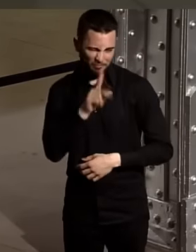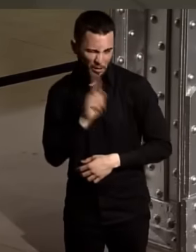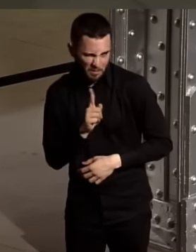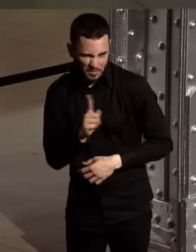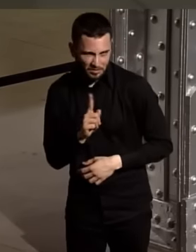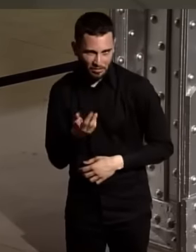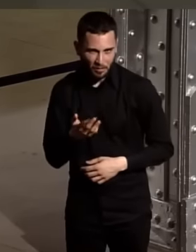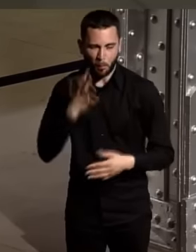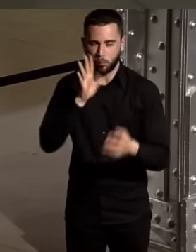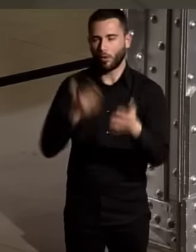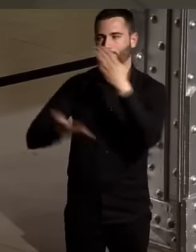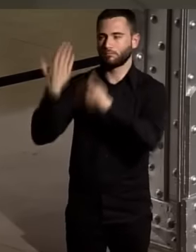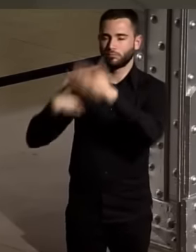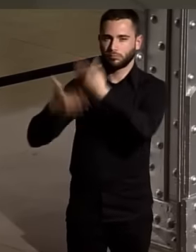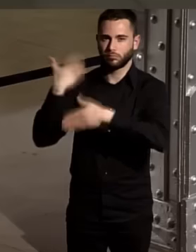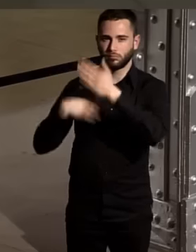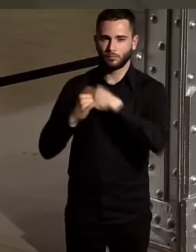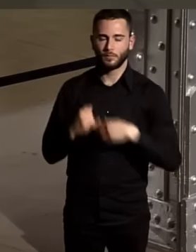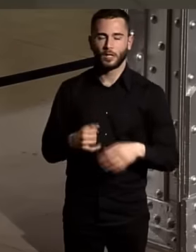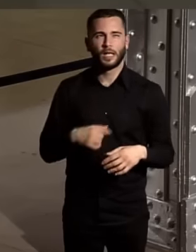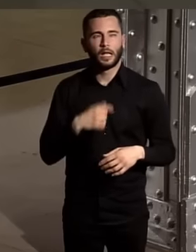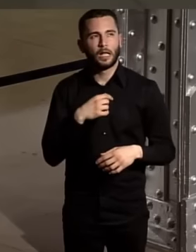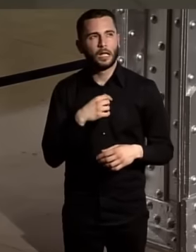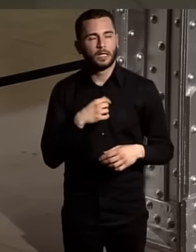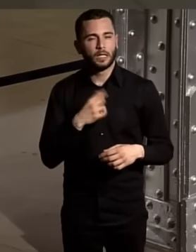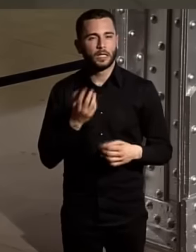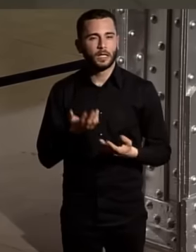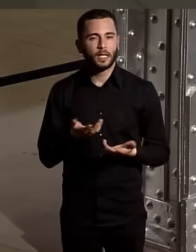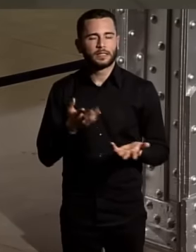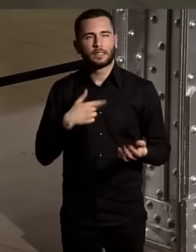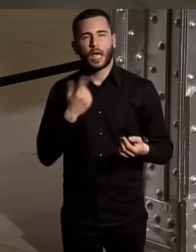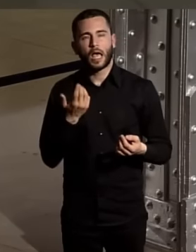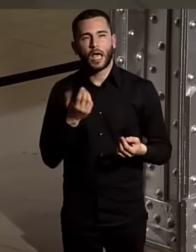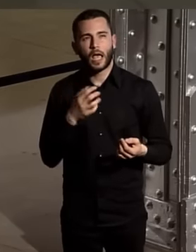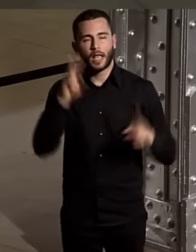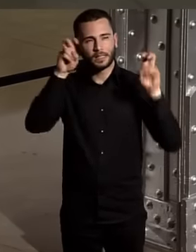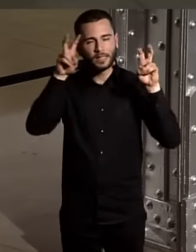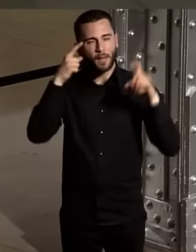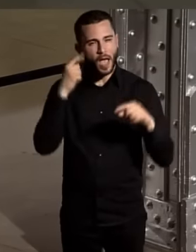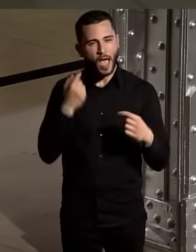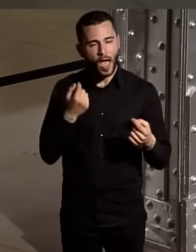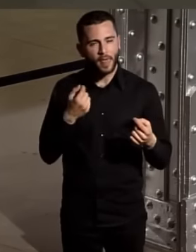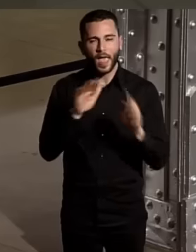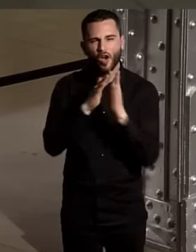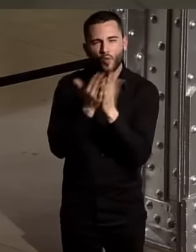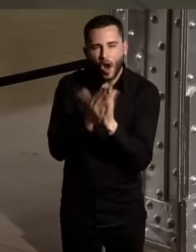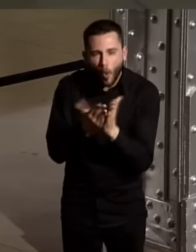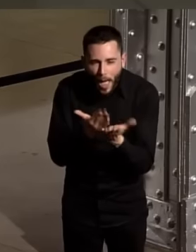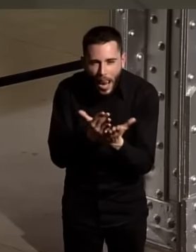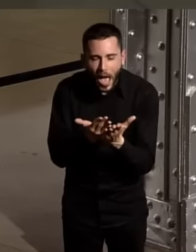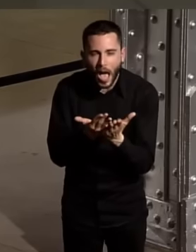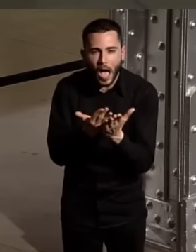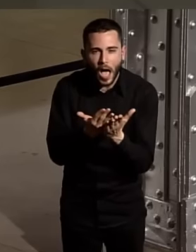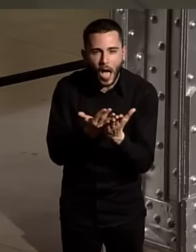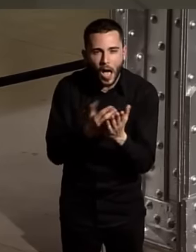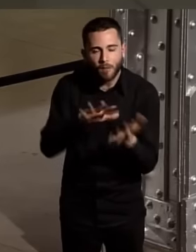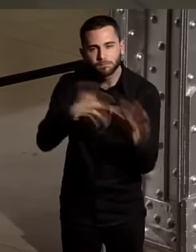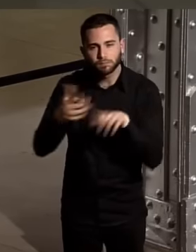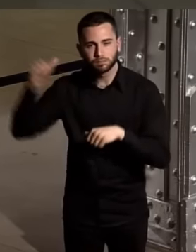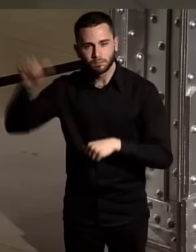hayan pasado de janaka no que estaba en una novela de